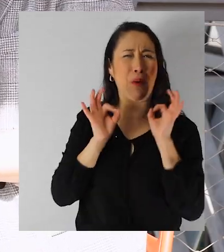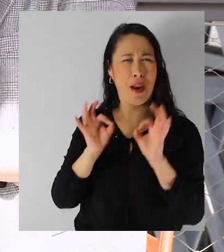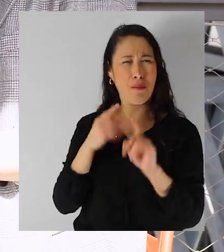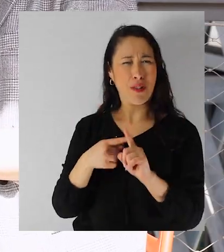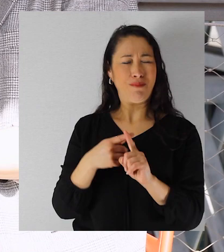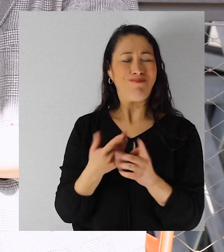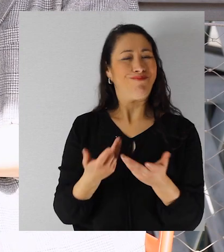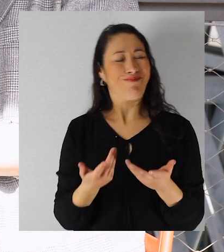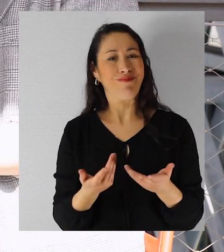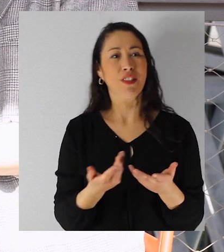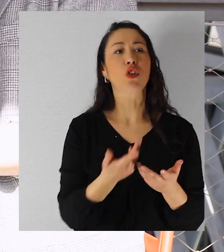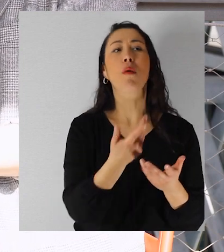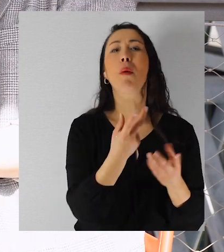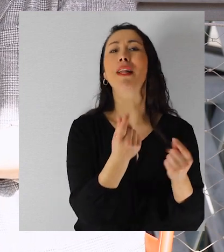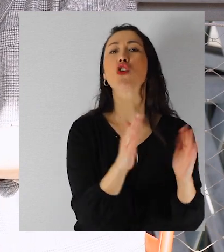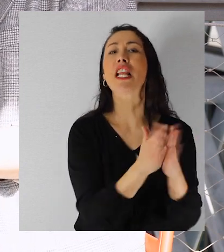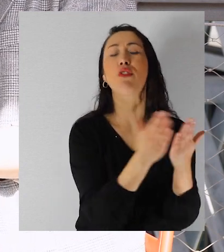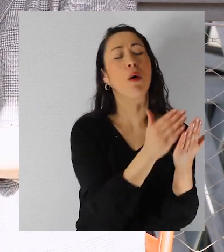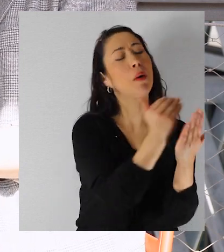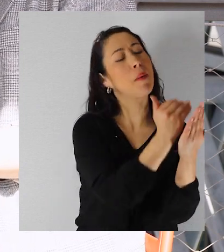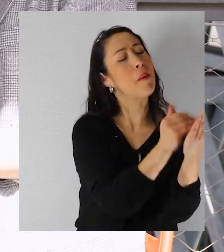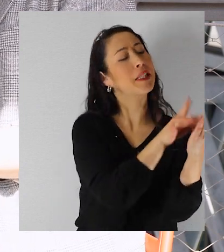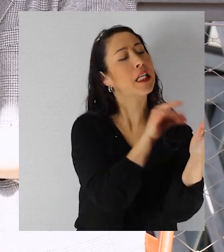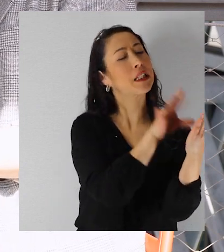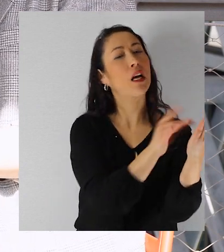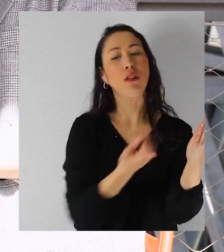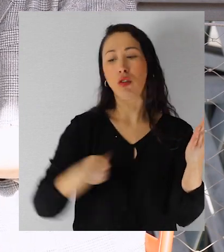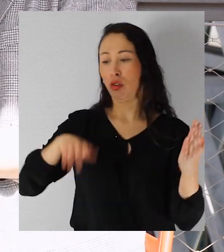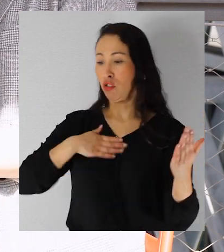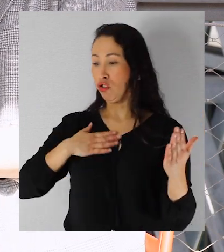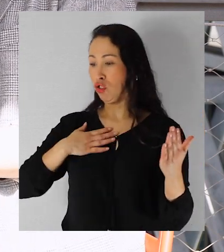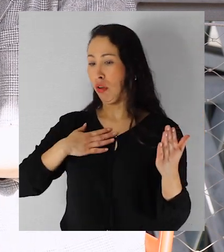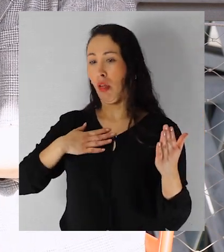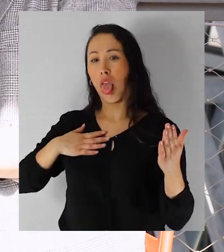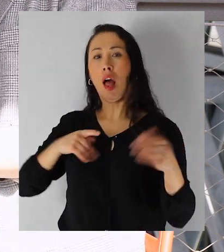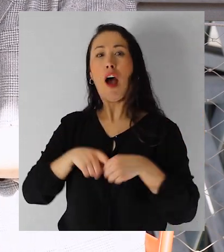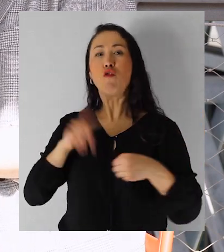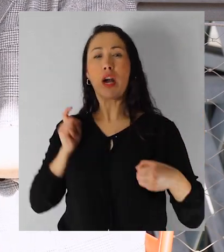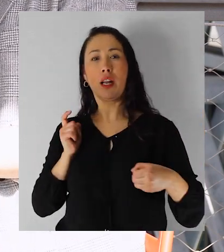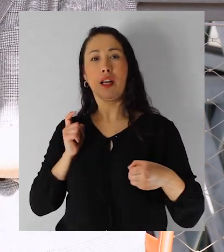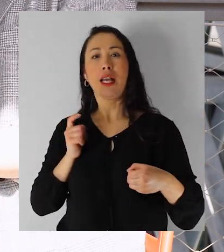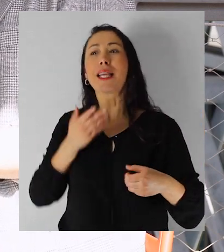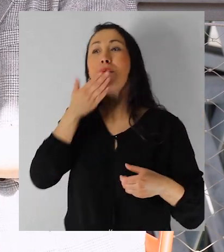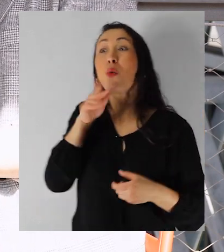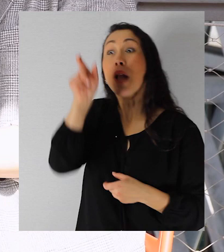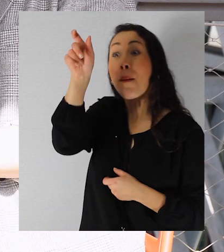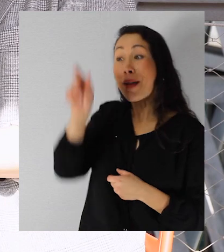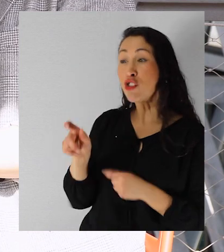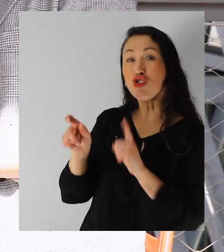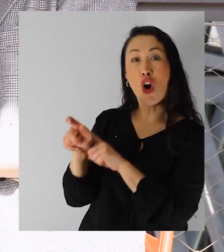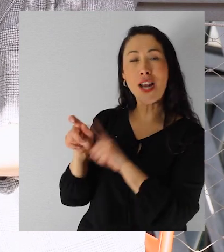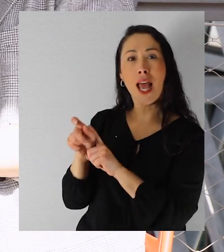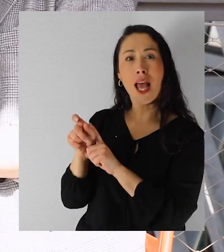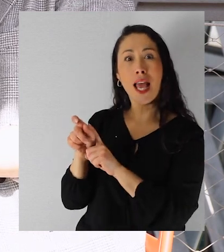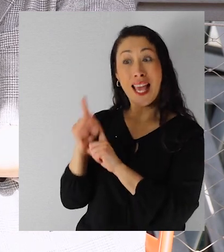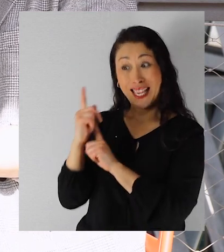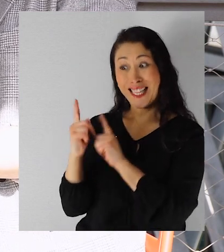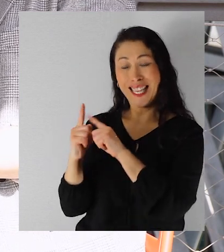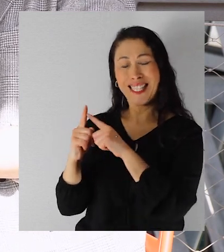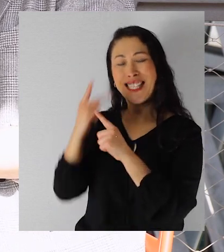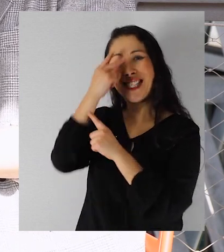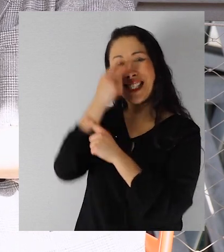manual. Son de manual y nos dejan fuera. Claro. ¿Quién mejor que una persona ciega o una comunidad de personas ciegas, que es aún mejor porque hay muchas